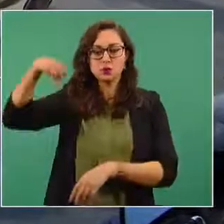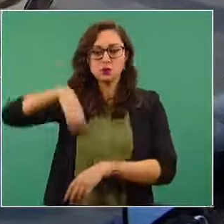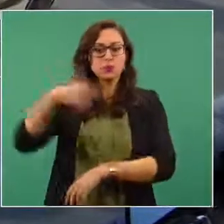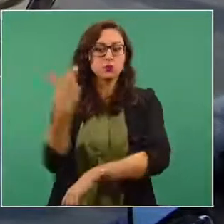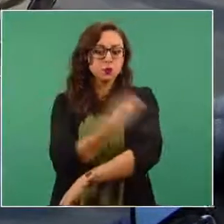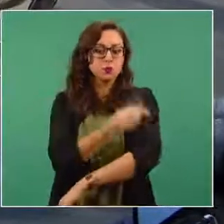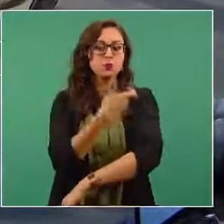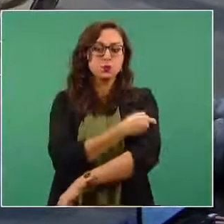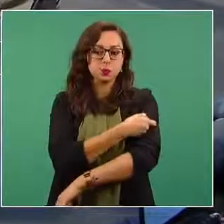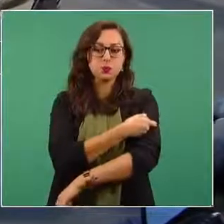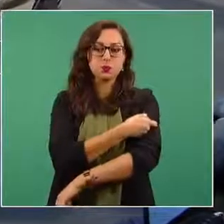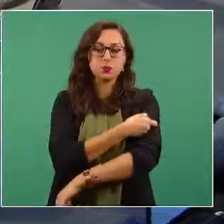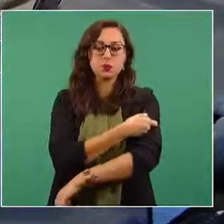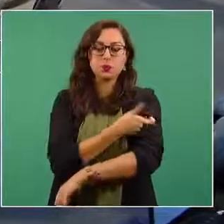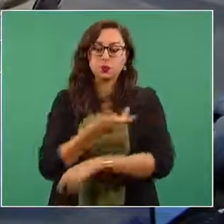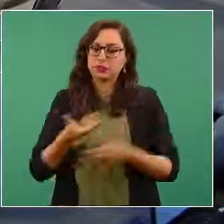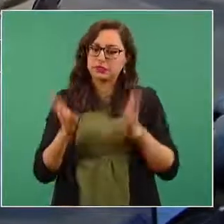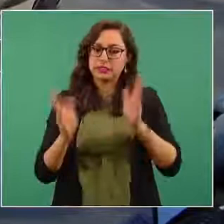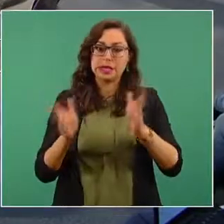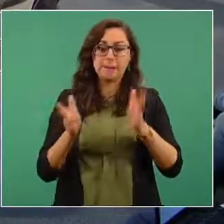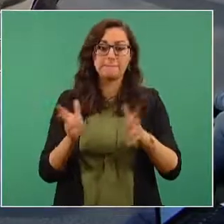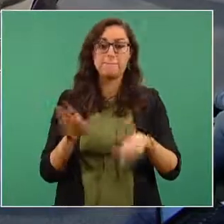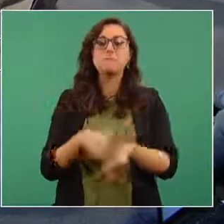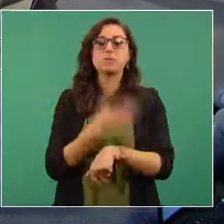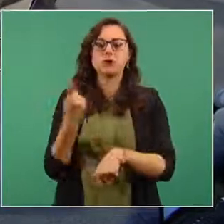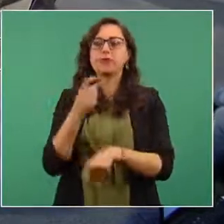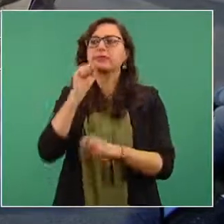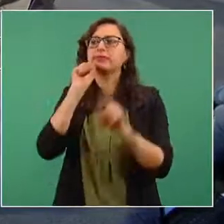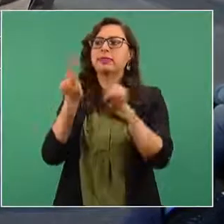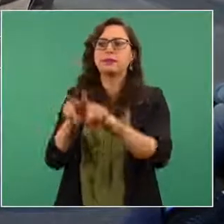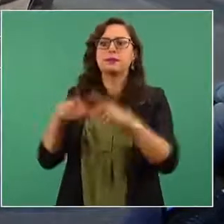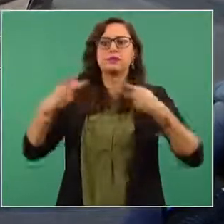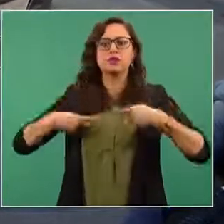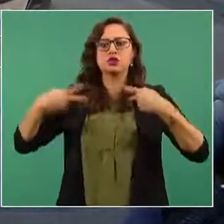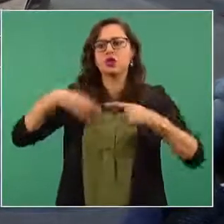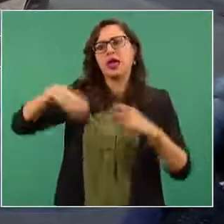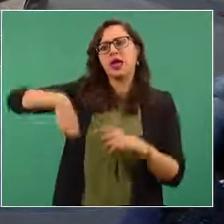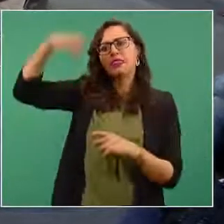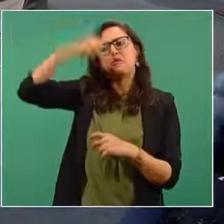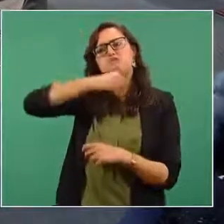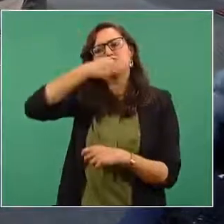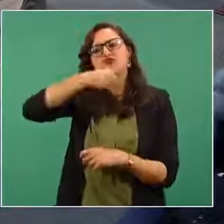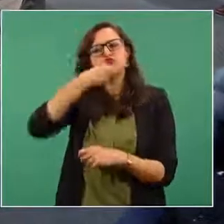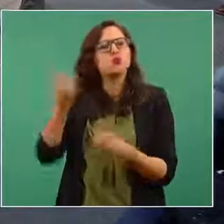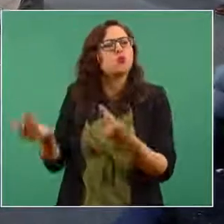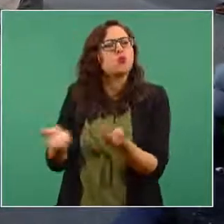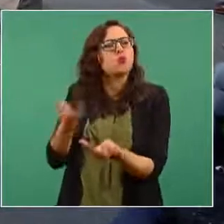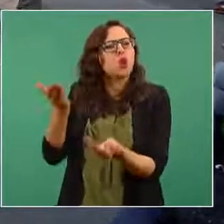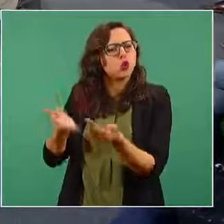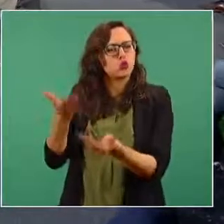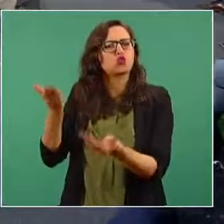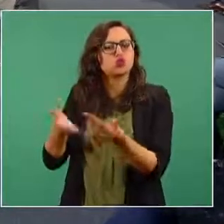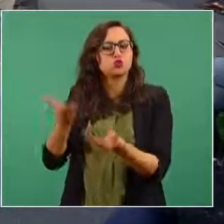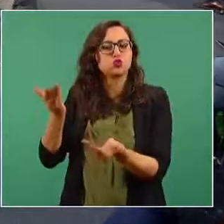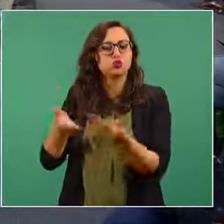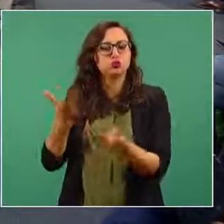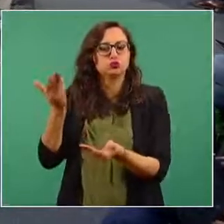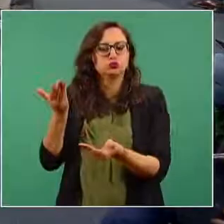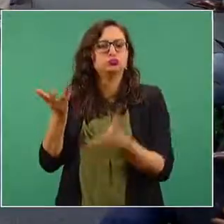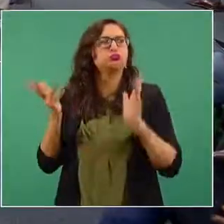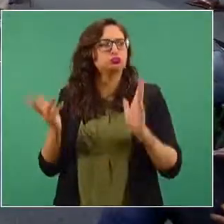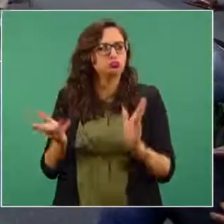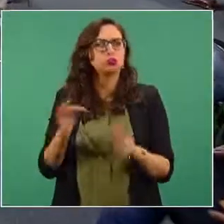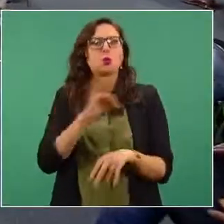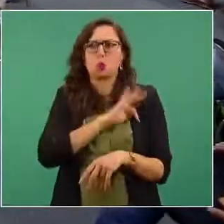atendemos, porque también no es mucha la población y con las vacunas